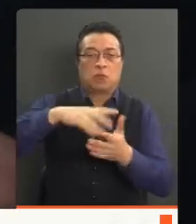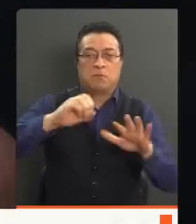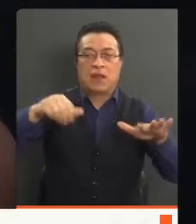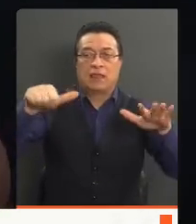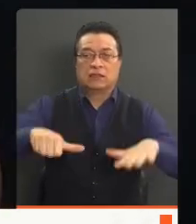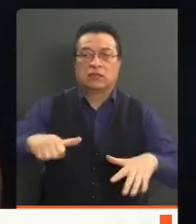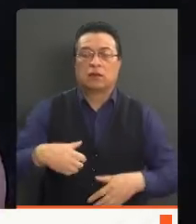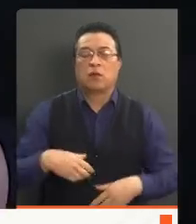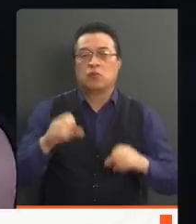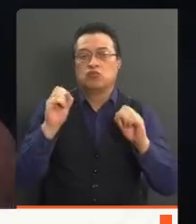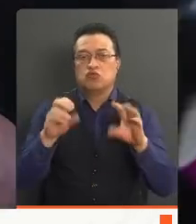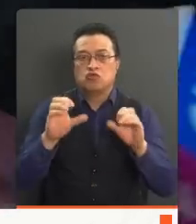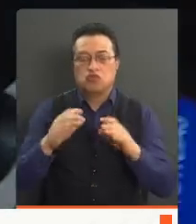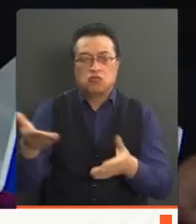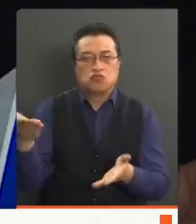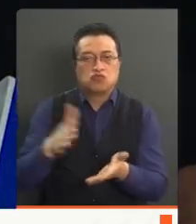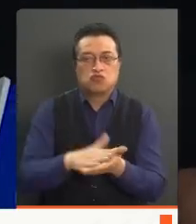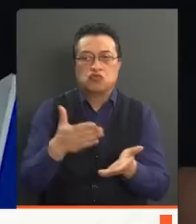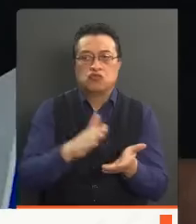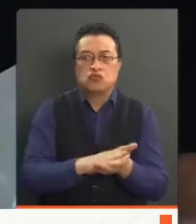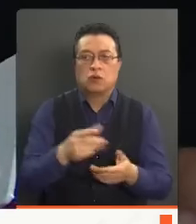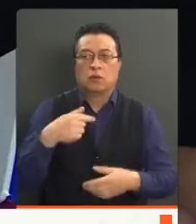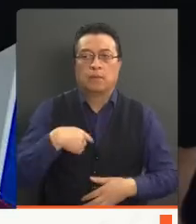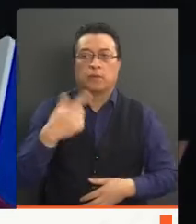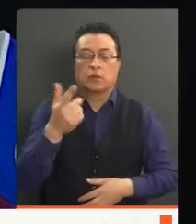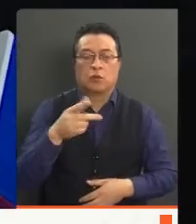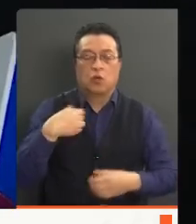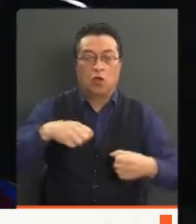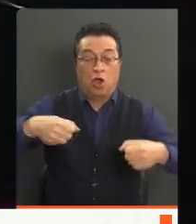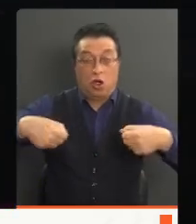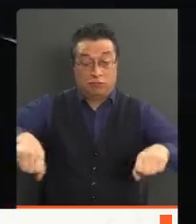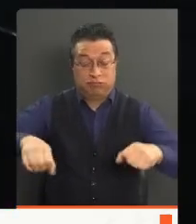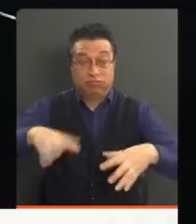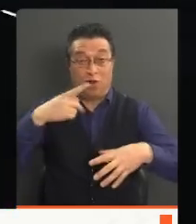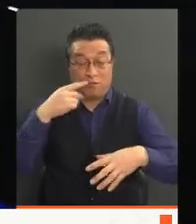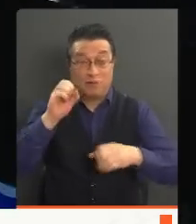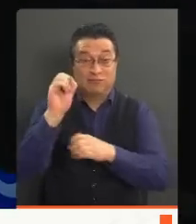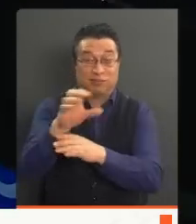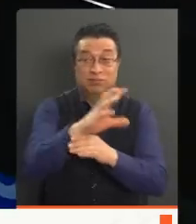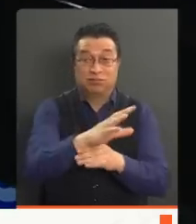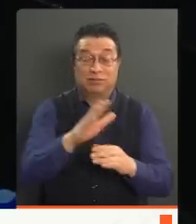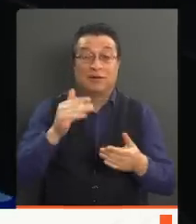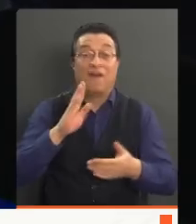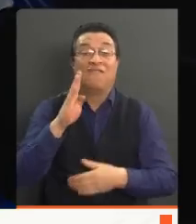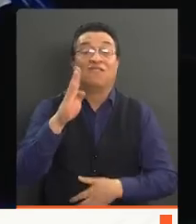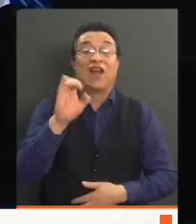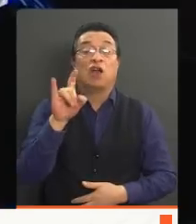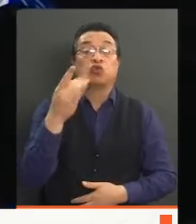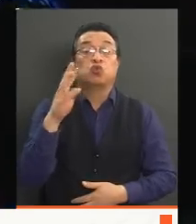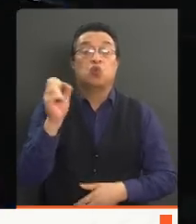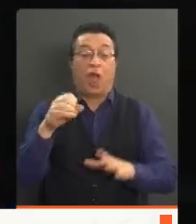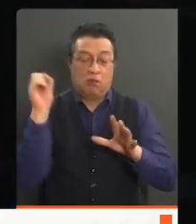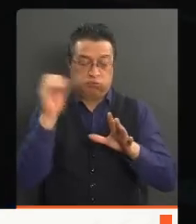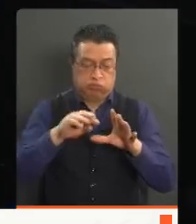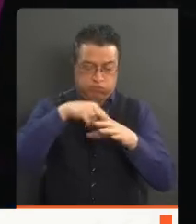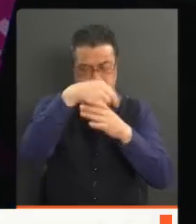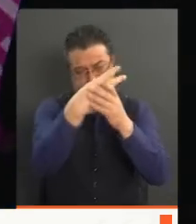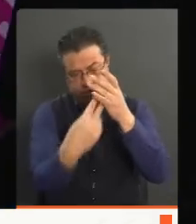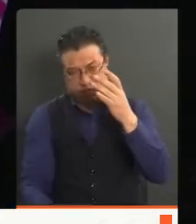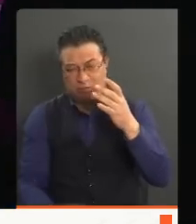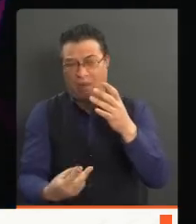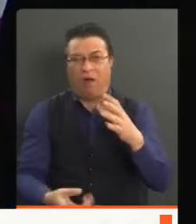muerte. Tiraron a un delivery, lo tiraron por un chac de basura y los del aseo la pillaron en la noche. Asaltan